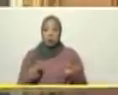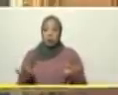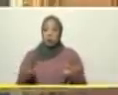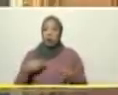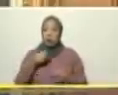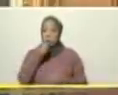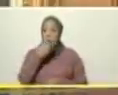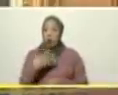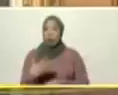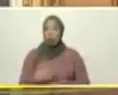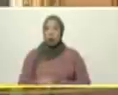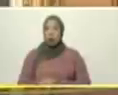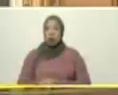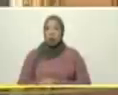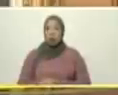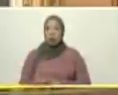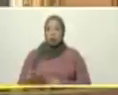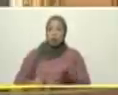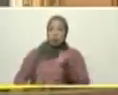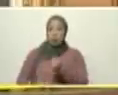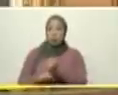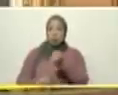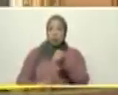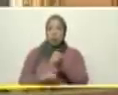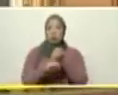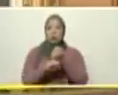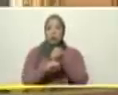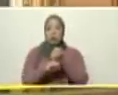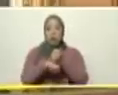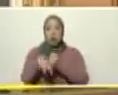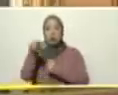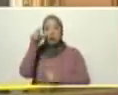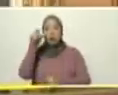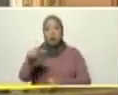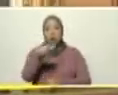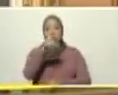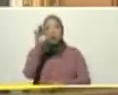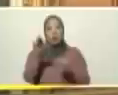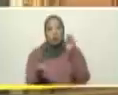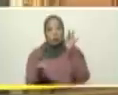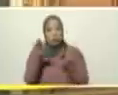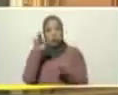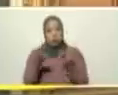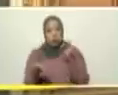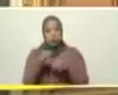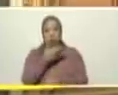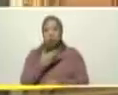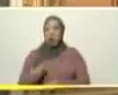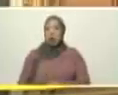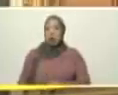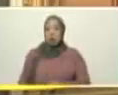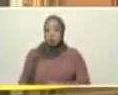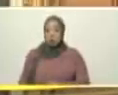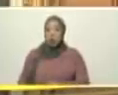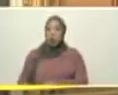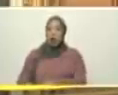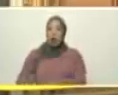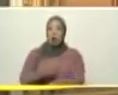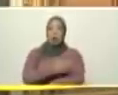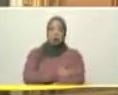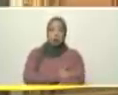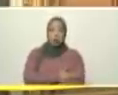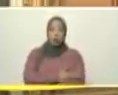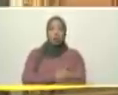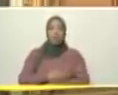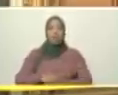oportuna, audaz, del entonces fiscal general de la República, compañero